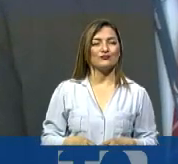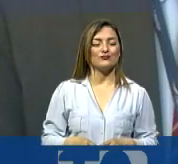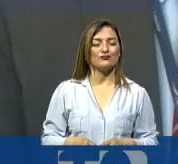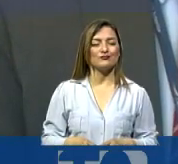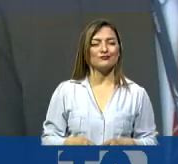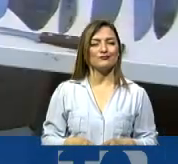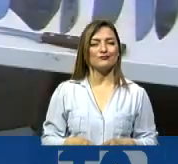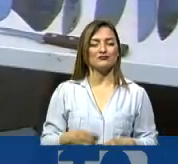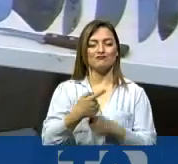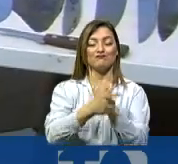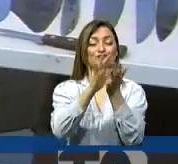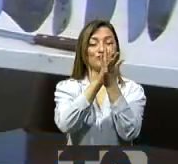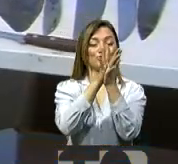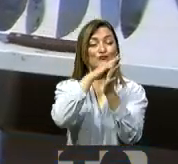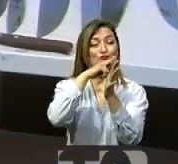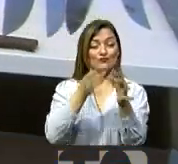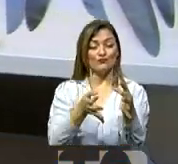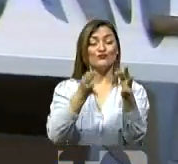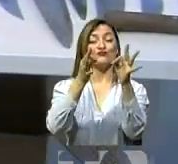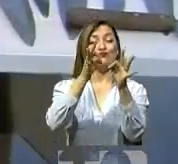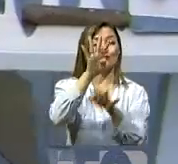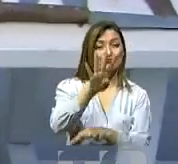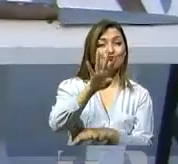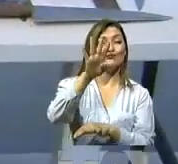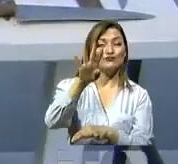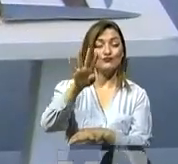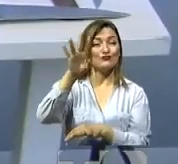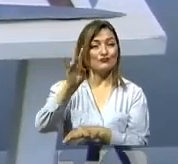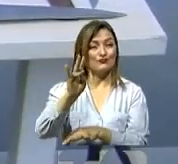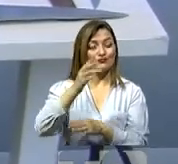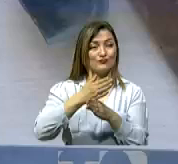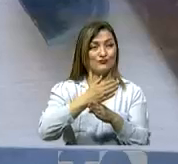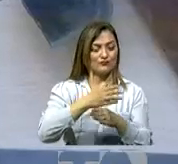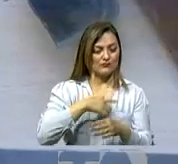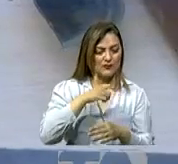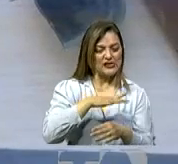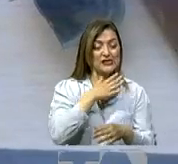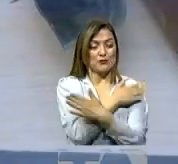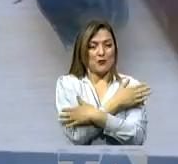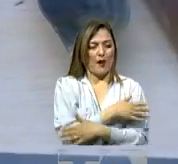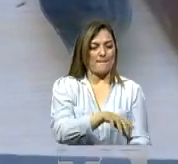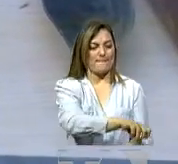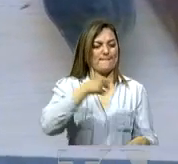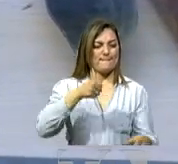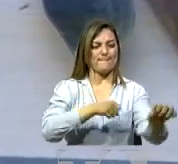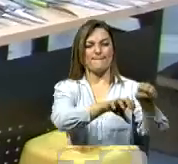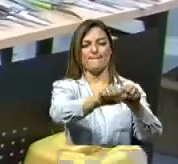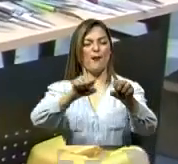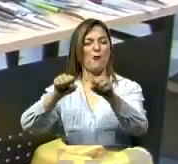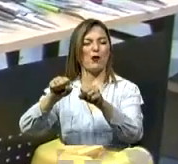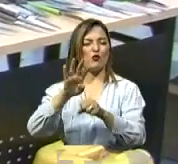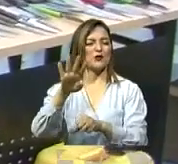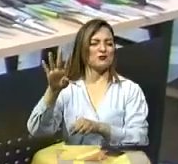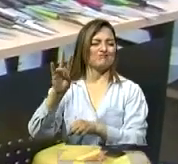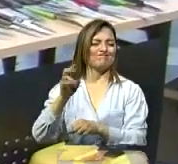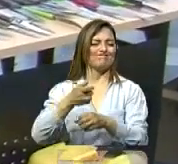poniendo algún tipo de sanción. Solo en el feriado de carnaval, 447 armas blancas fueron decomisadas por la Policía Nacional, una